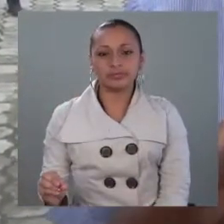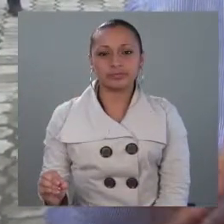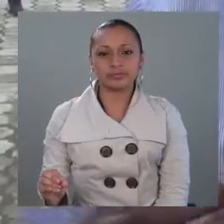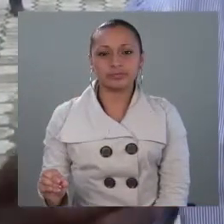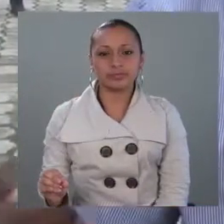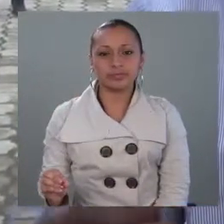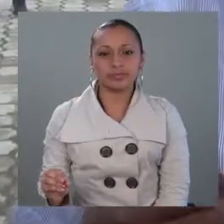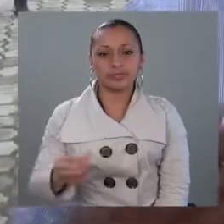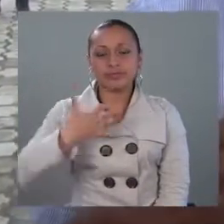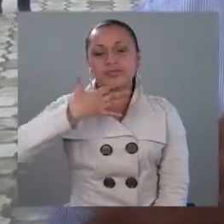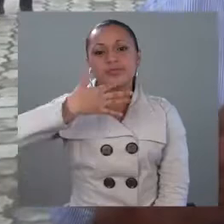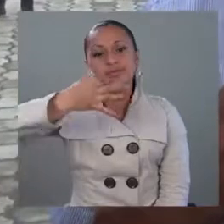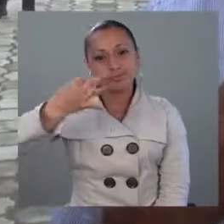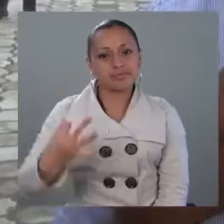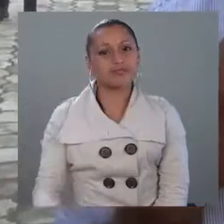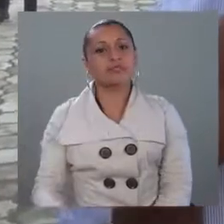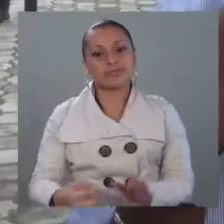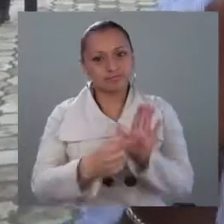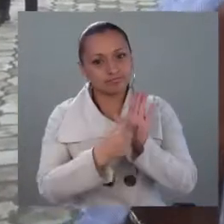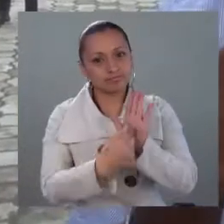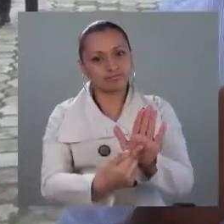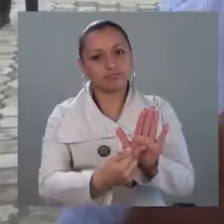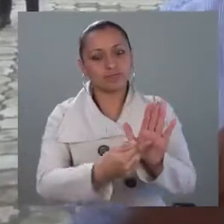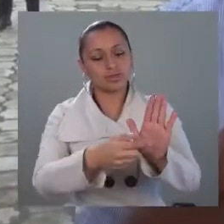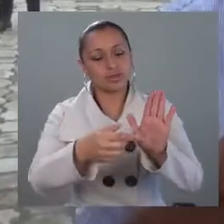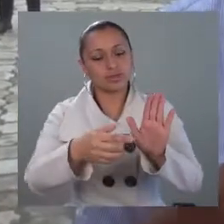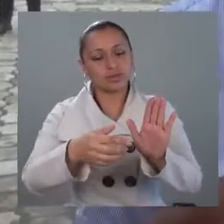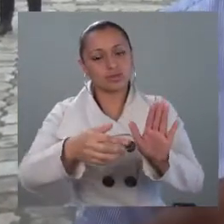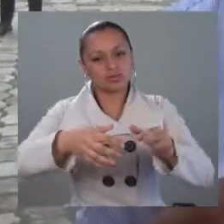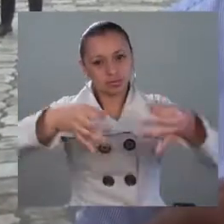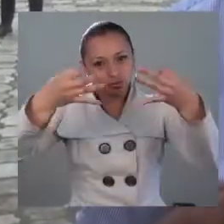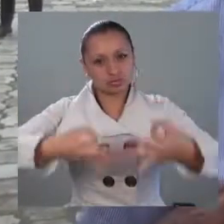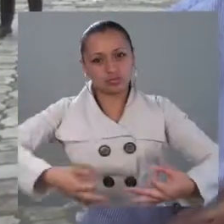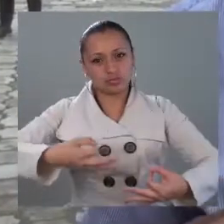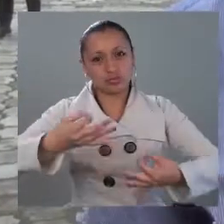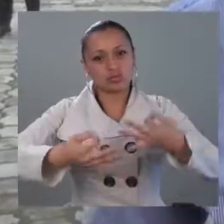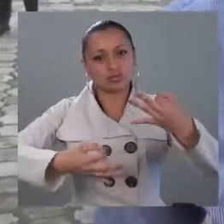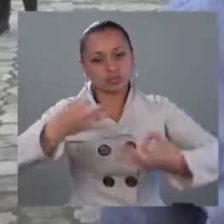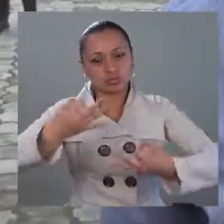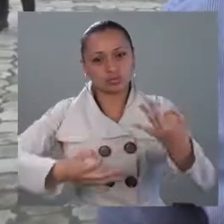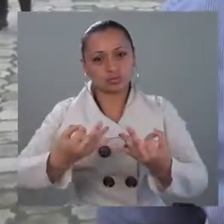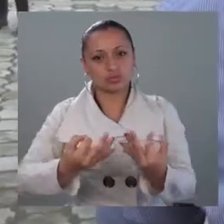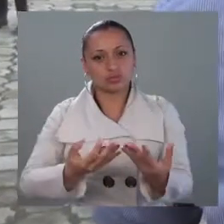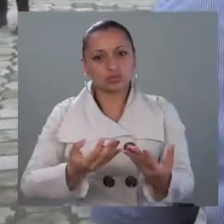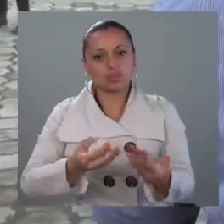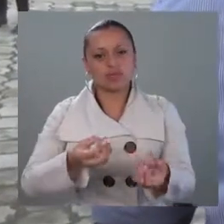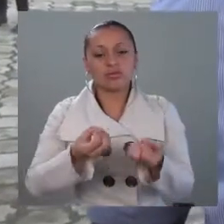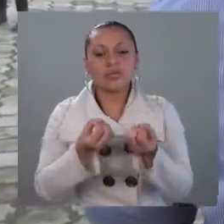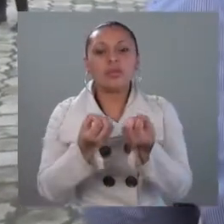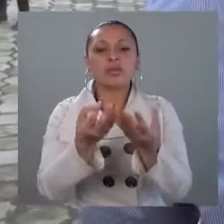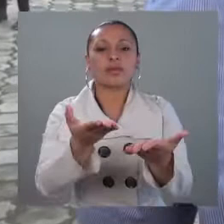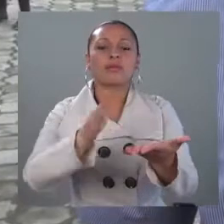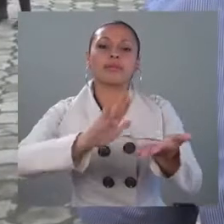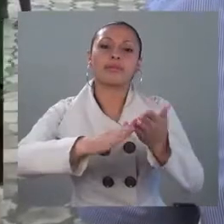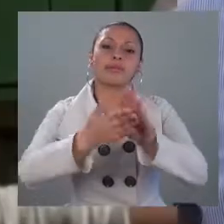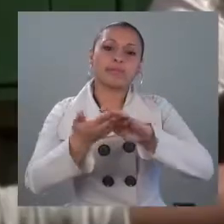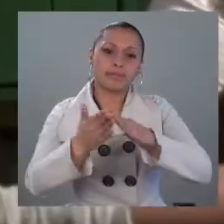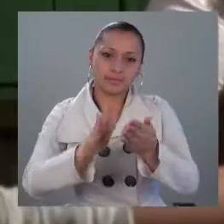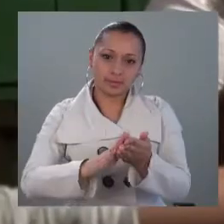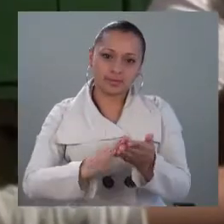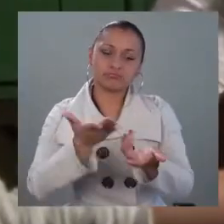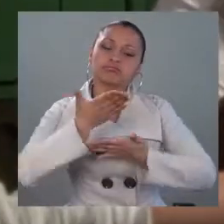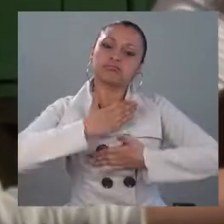donde sí exista esa verdadera justicia, un Pacífico donde se respire paz,